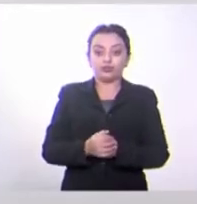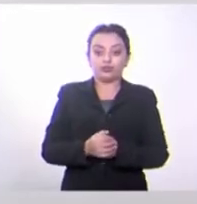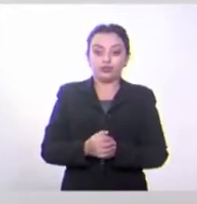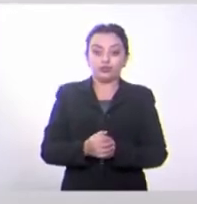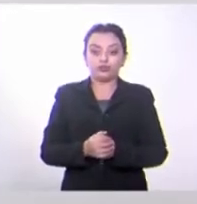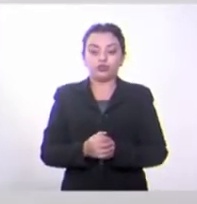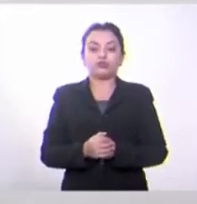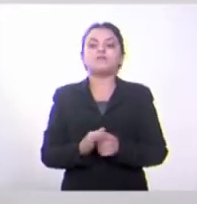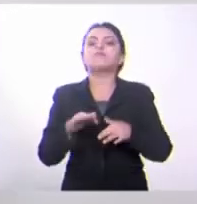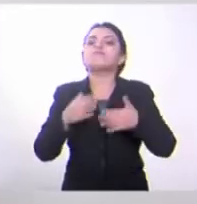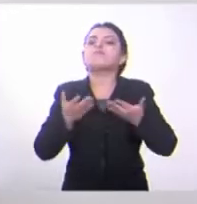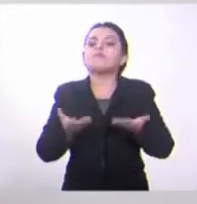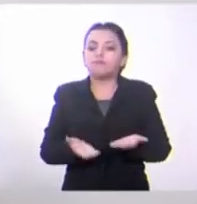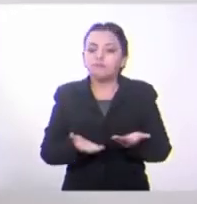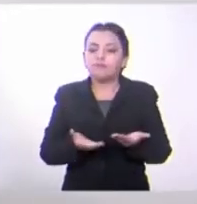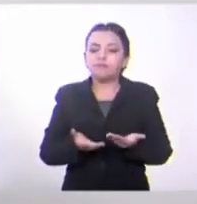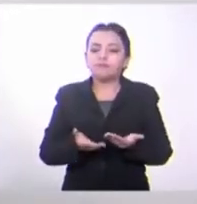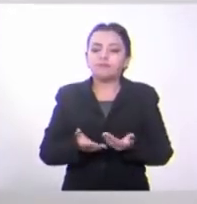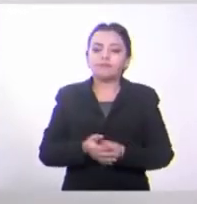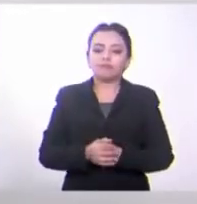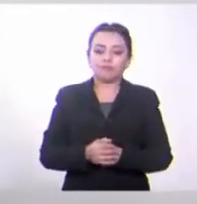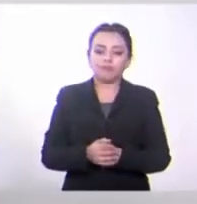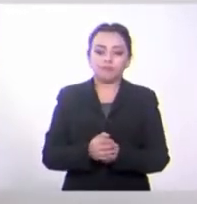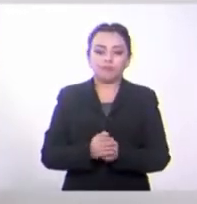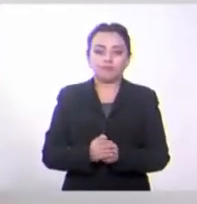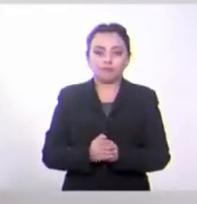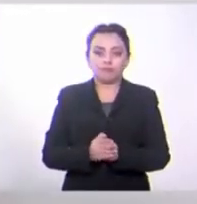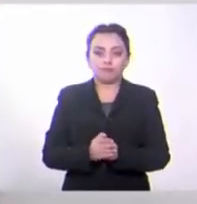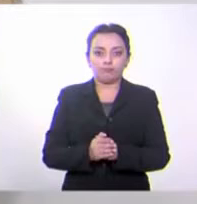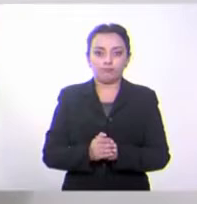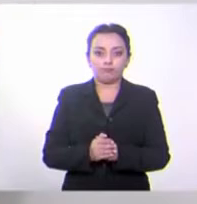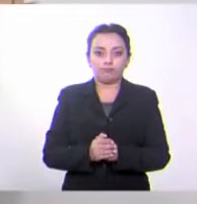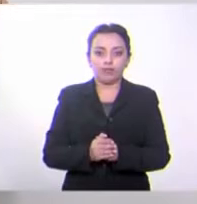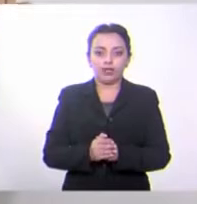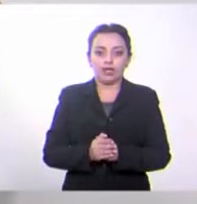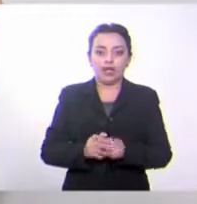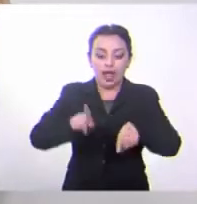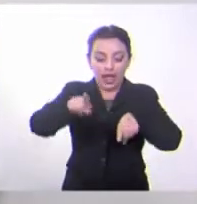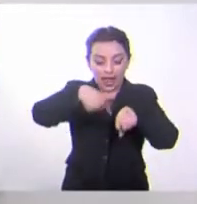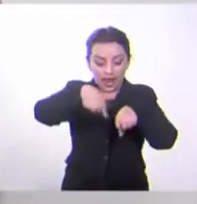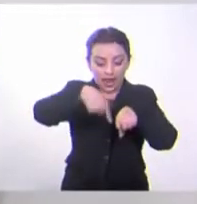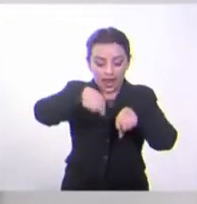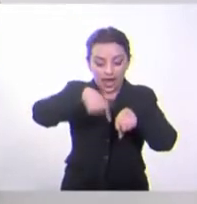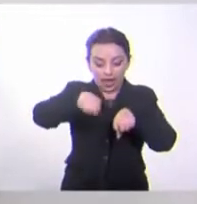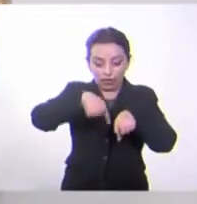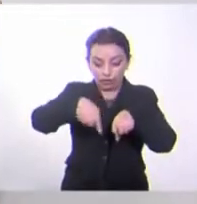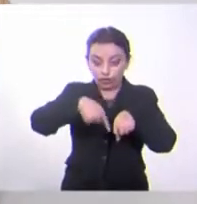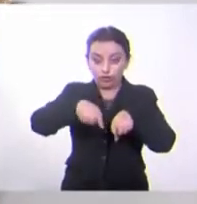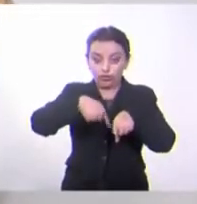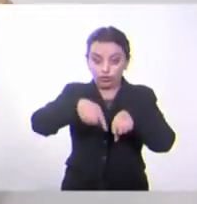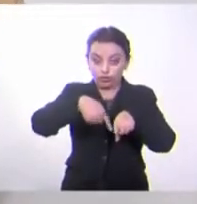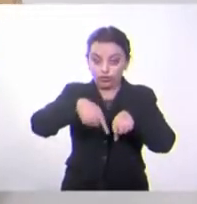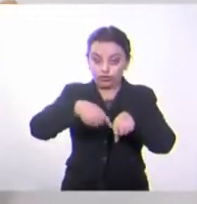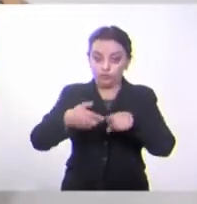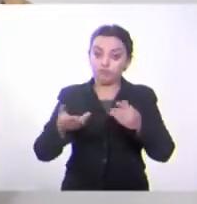Como decíamos, tiene que tener lados proporcionales